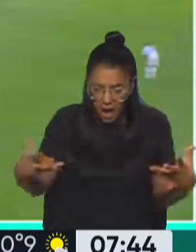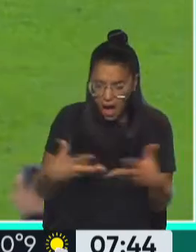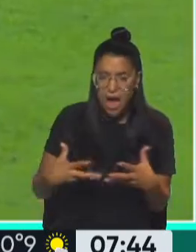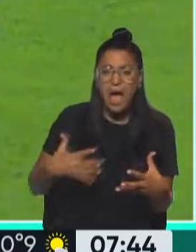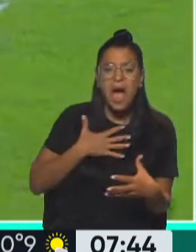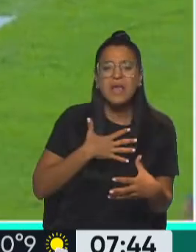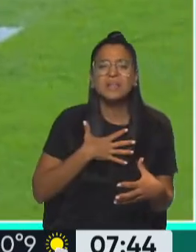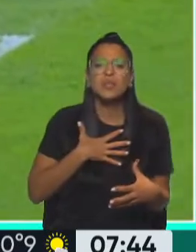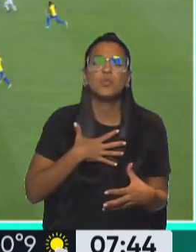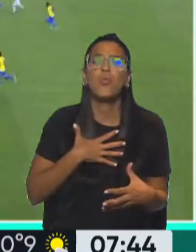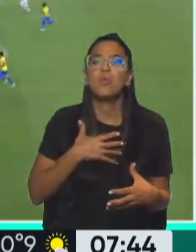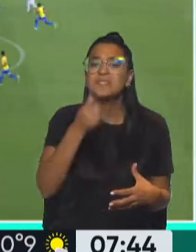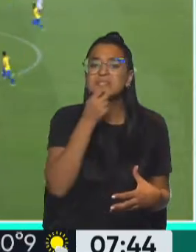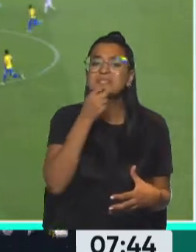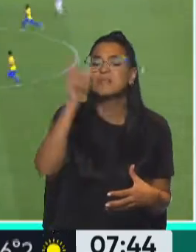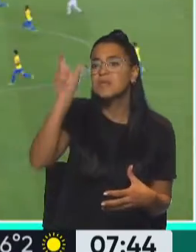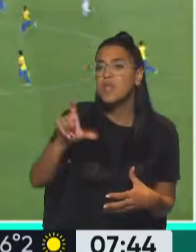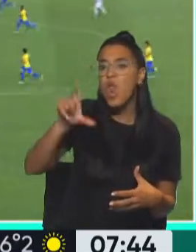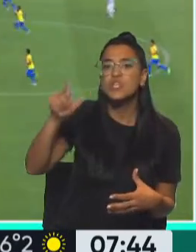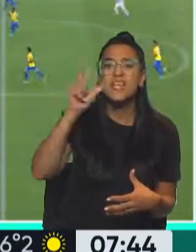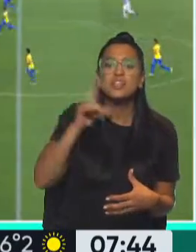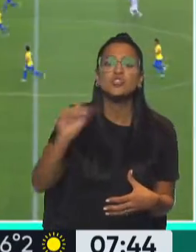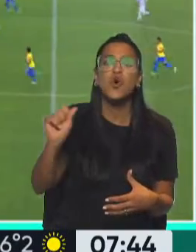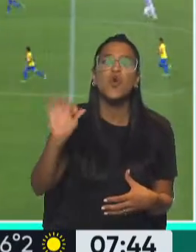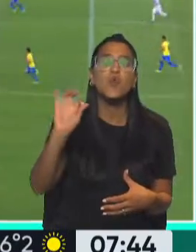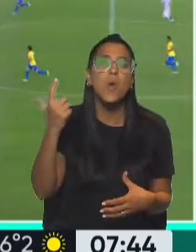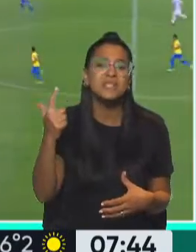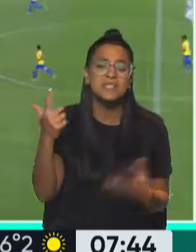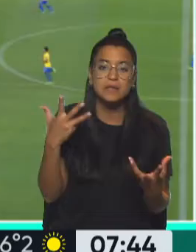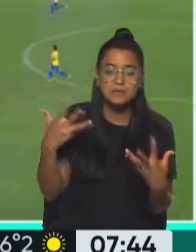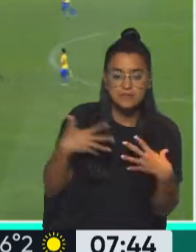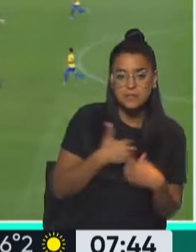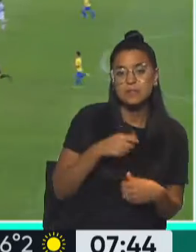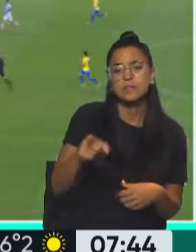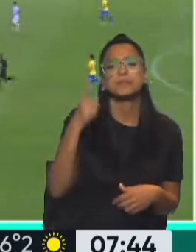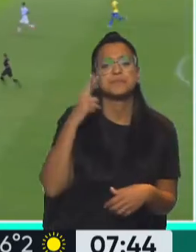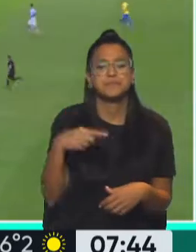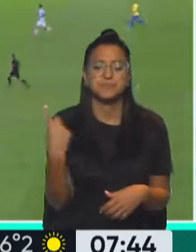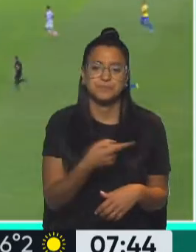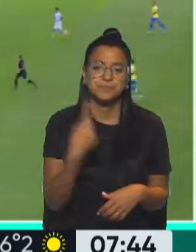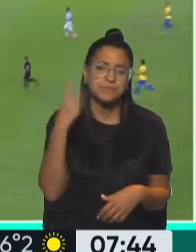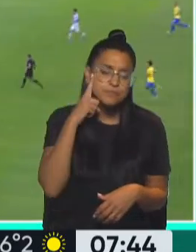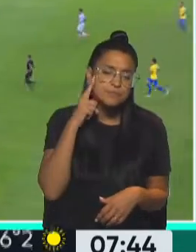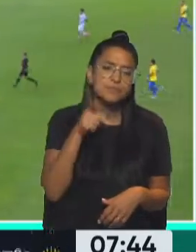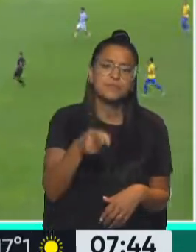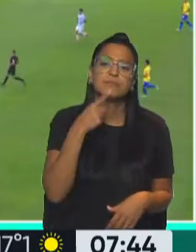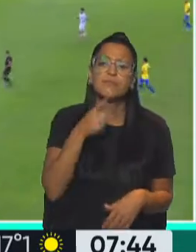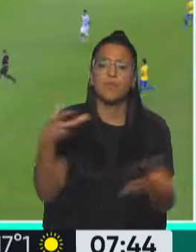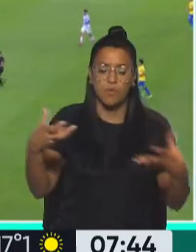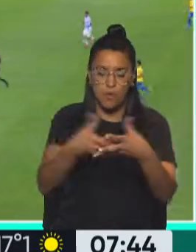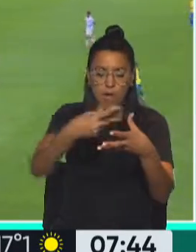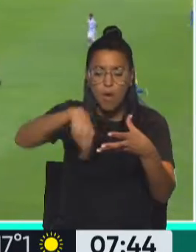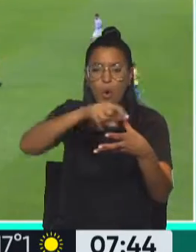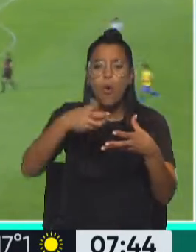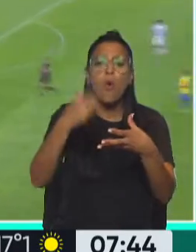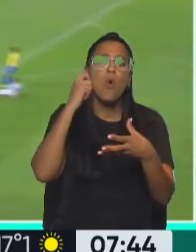grupo la ausencia de un pilar como Lo Celso? Bueno, tomemos la etimología de la palabra grupo,